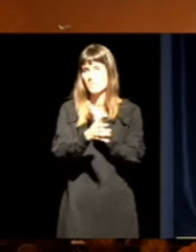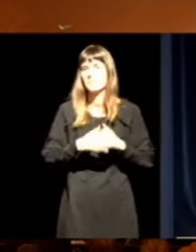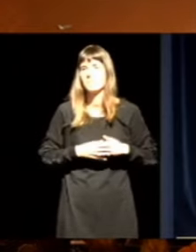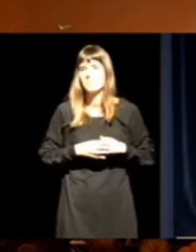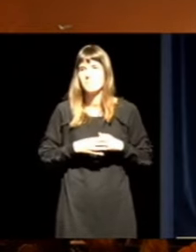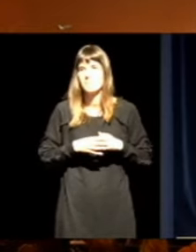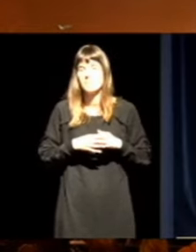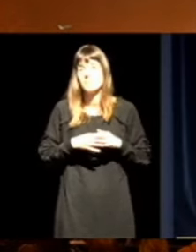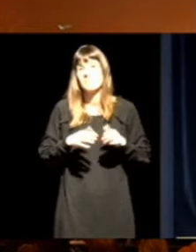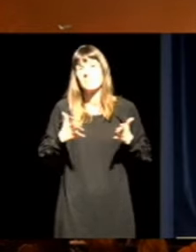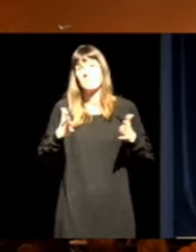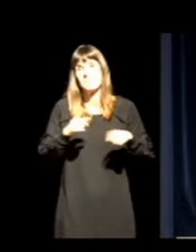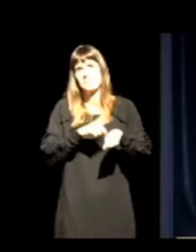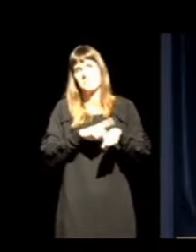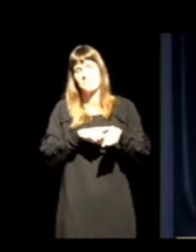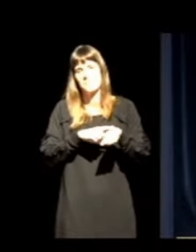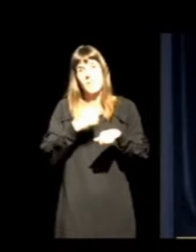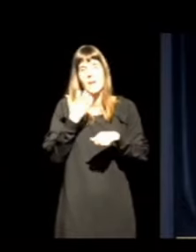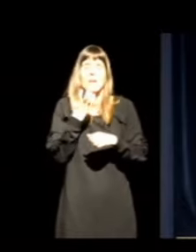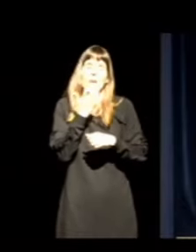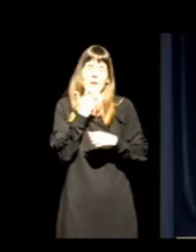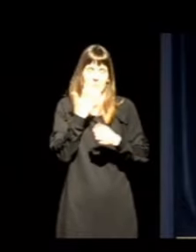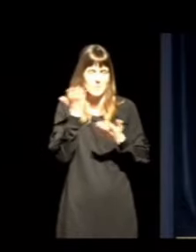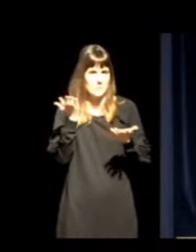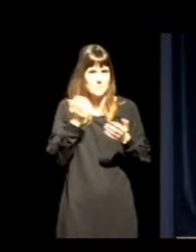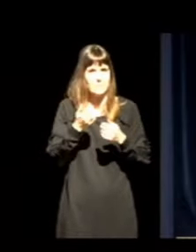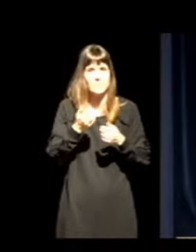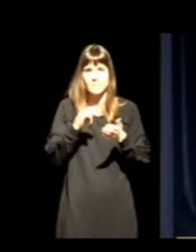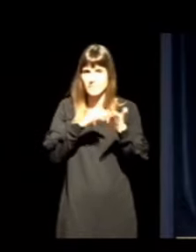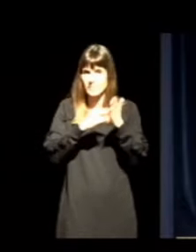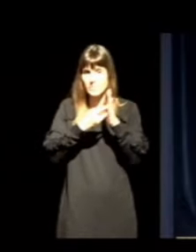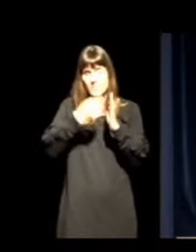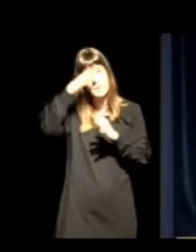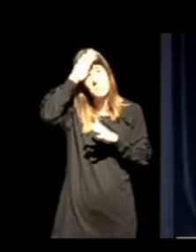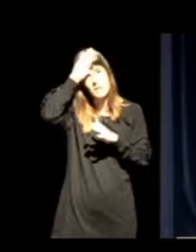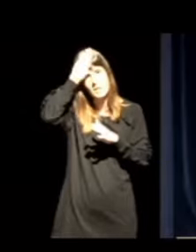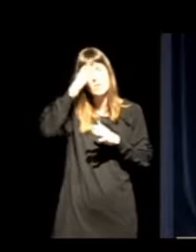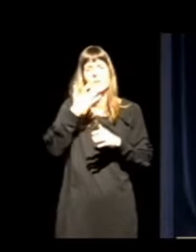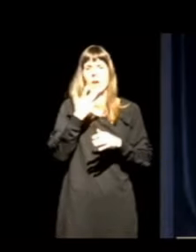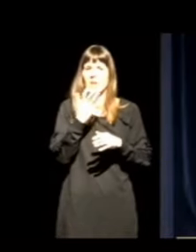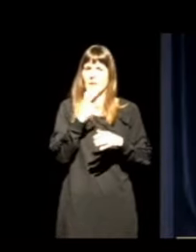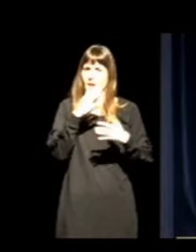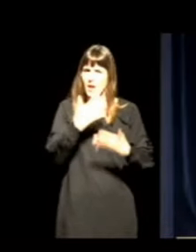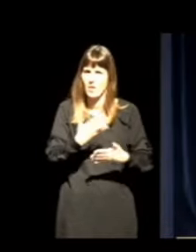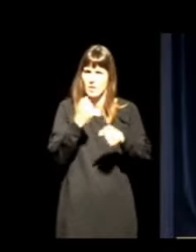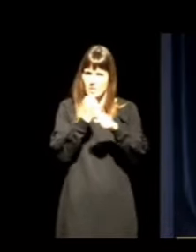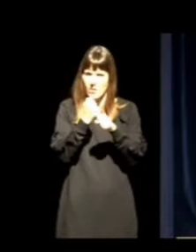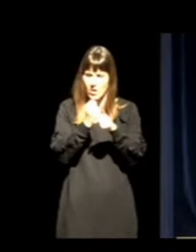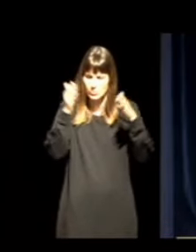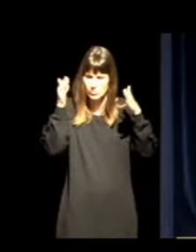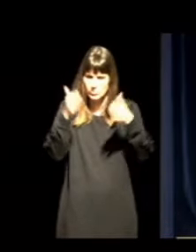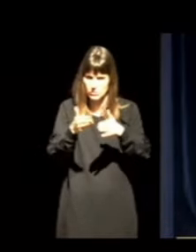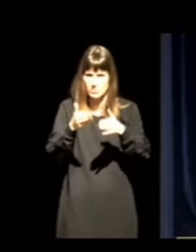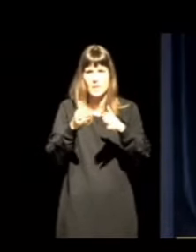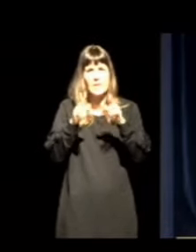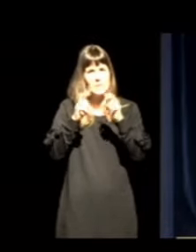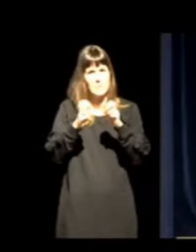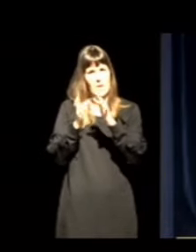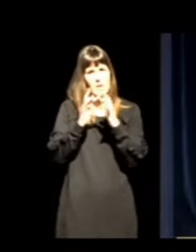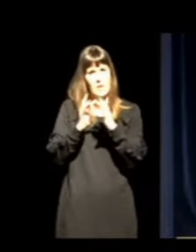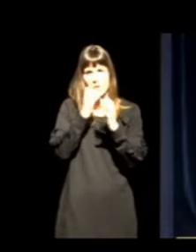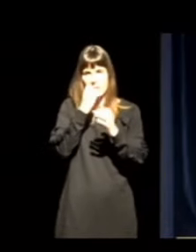Pero deciros que, por ejemplo, en México se está trabajando muchísimo el buen trato. En